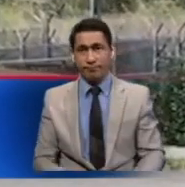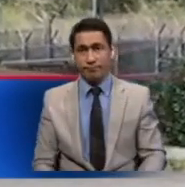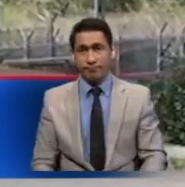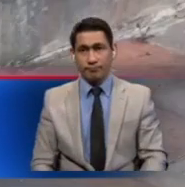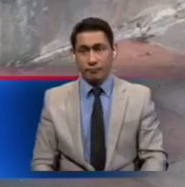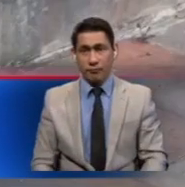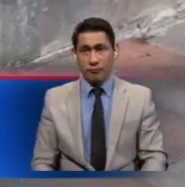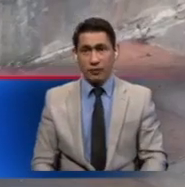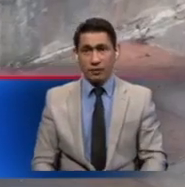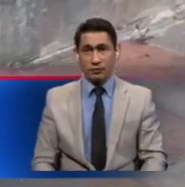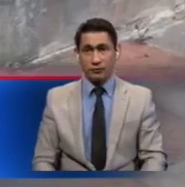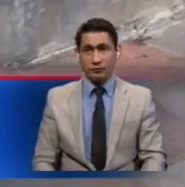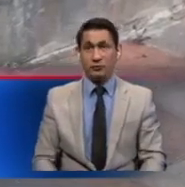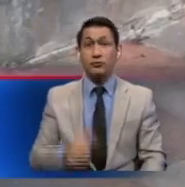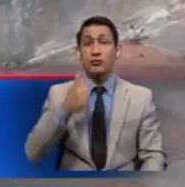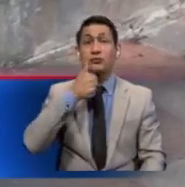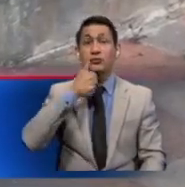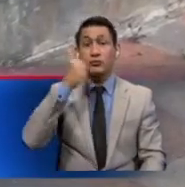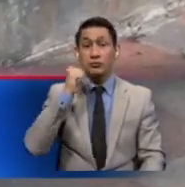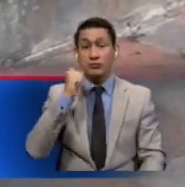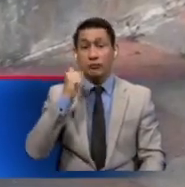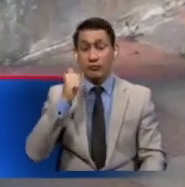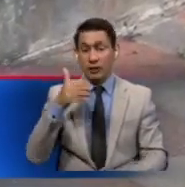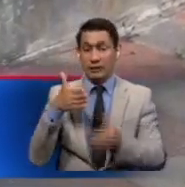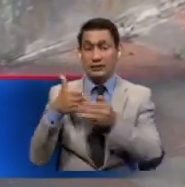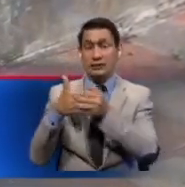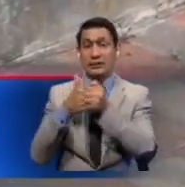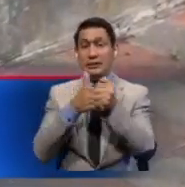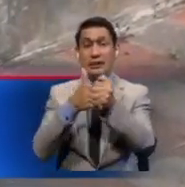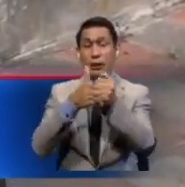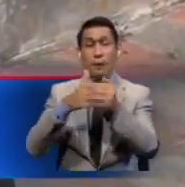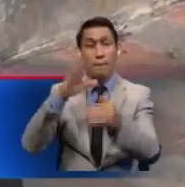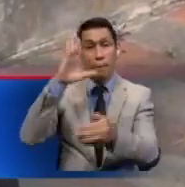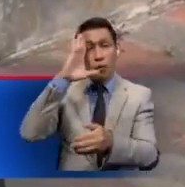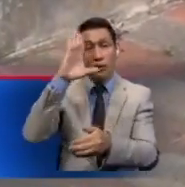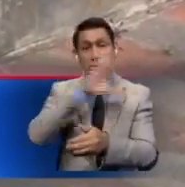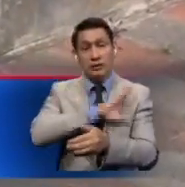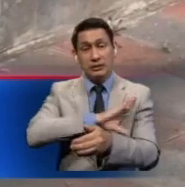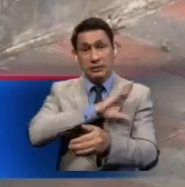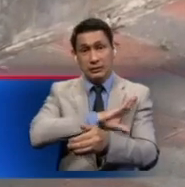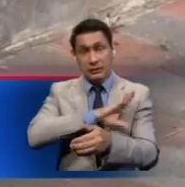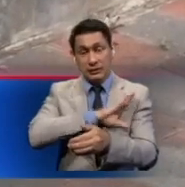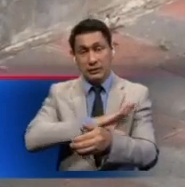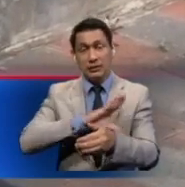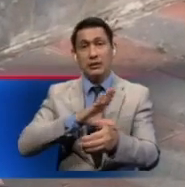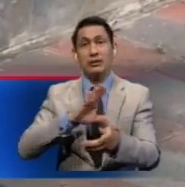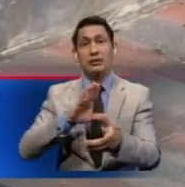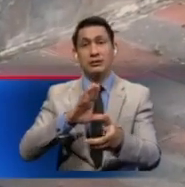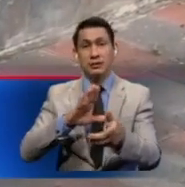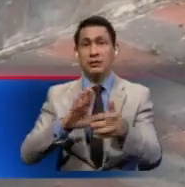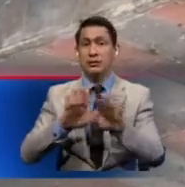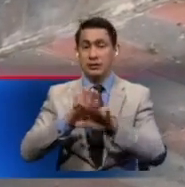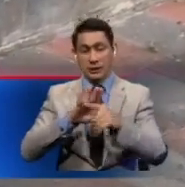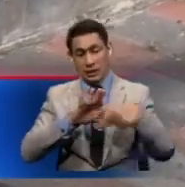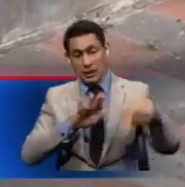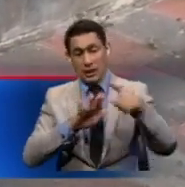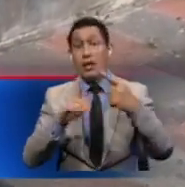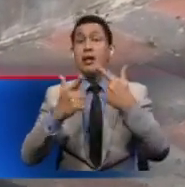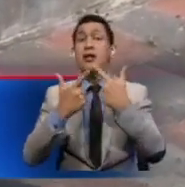El día de ayer que fueron liberados los señores policías, así como los señores agentes de seguridad con